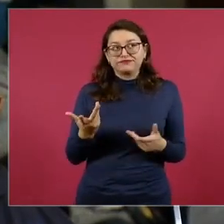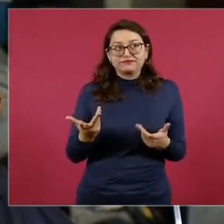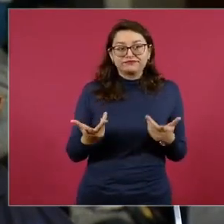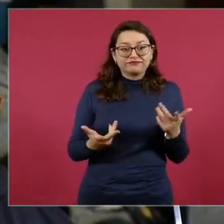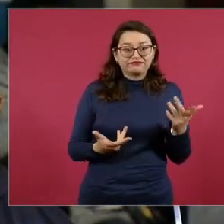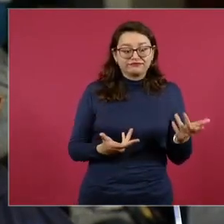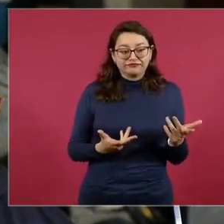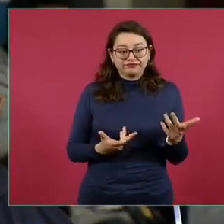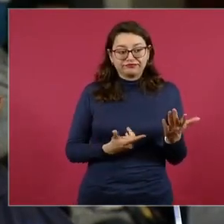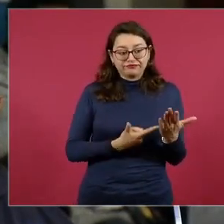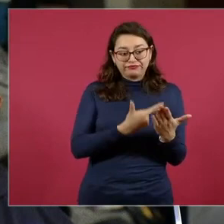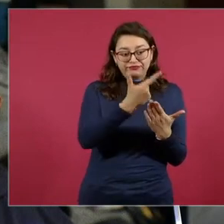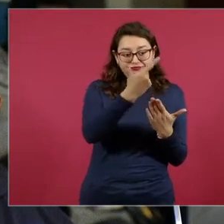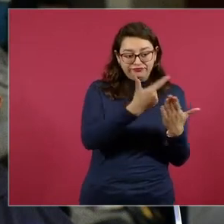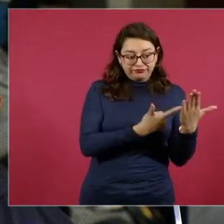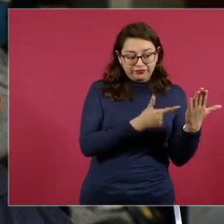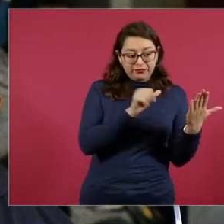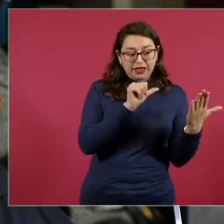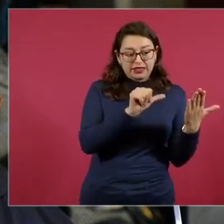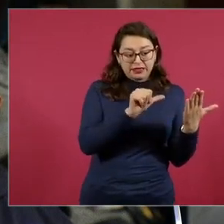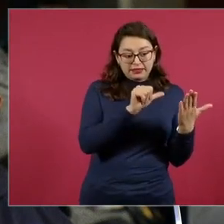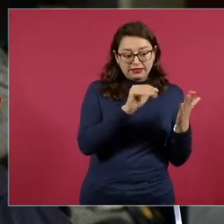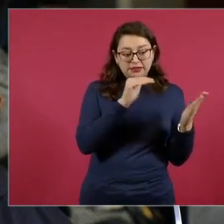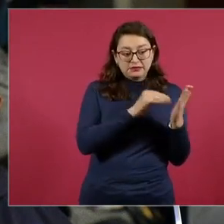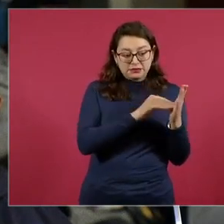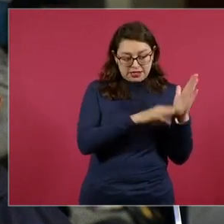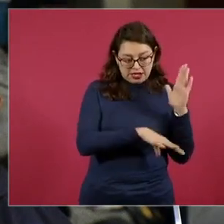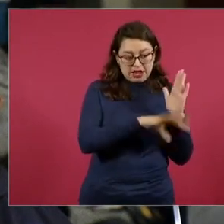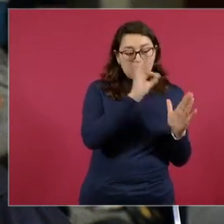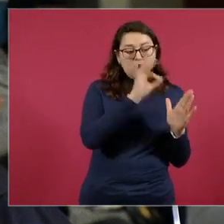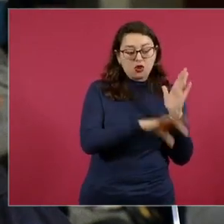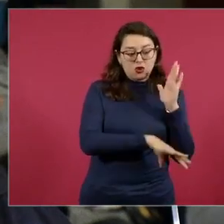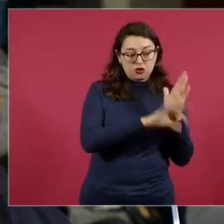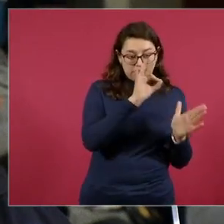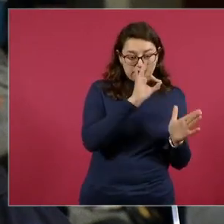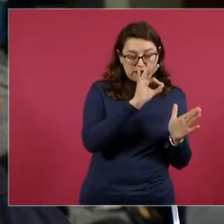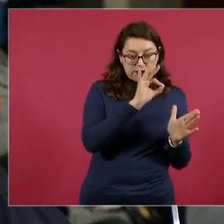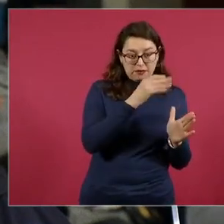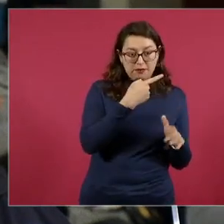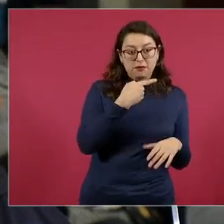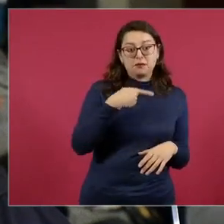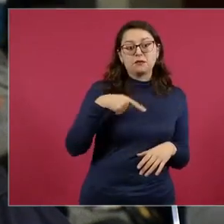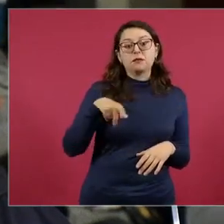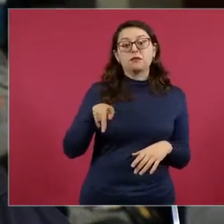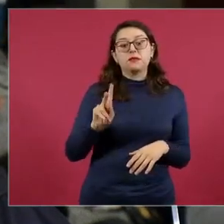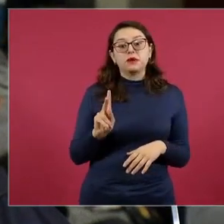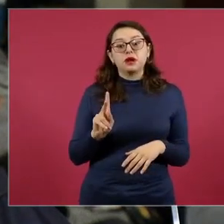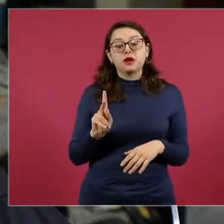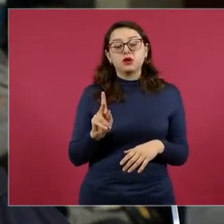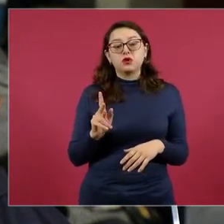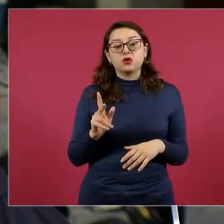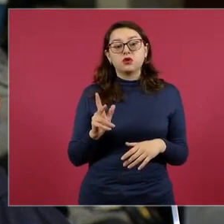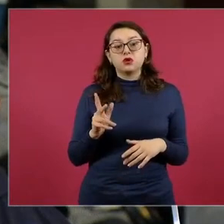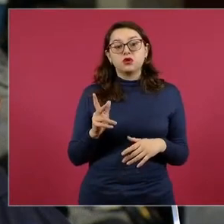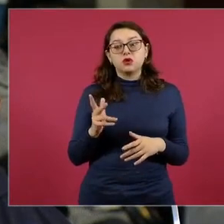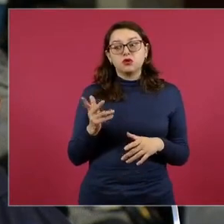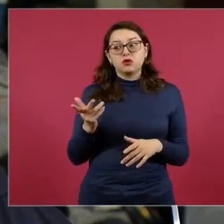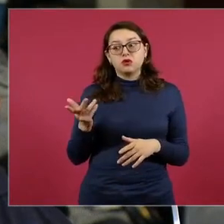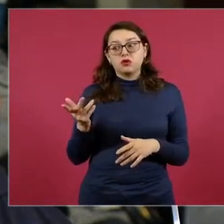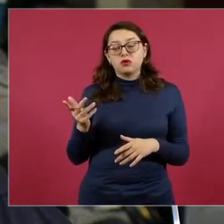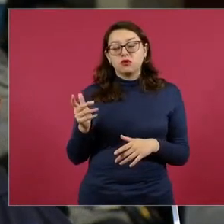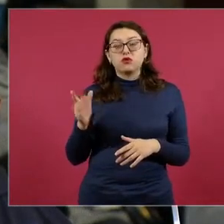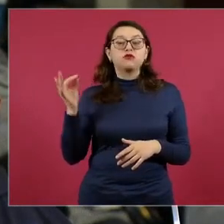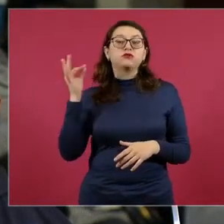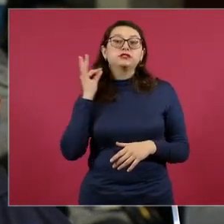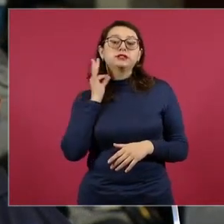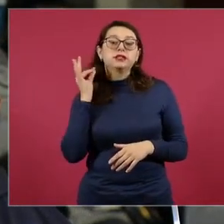tenemos este registro de 16,000 y tantas personas localizadas, las fiscalías y